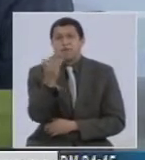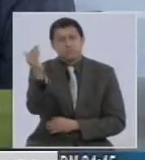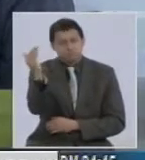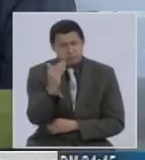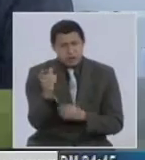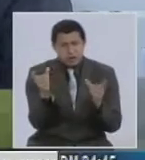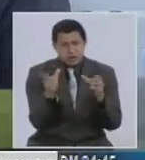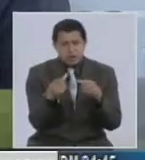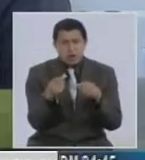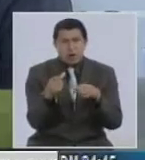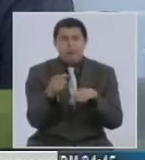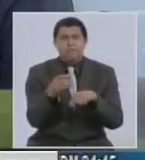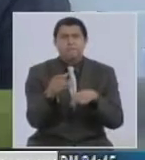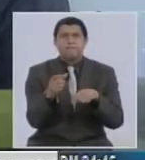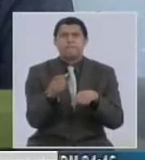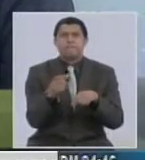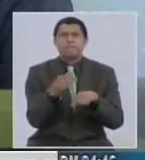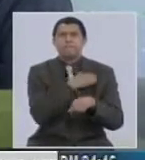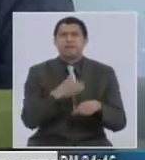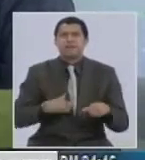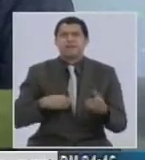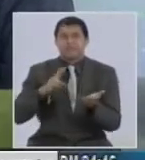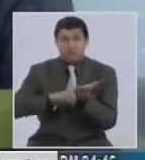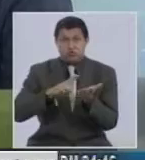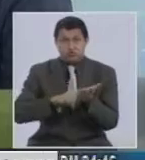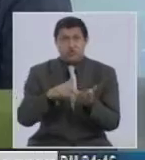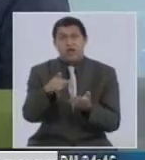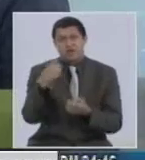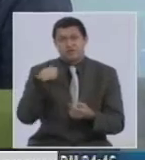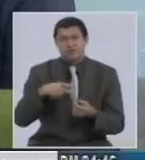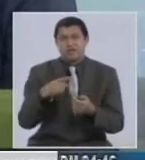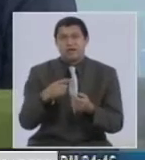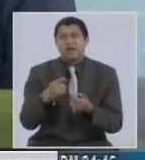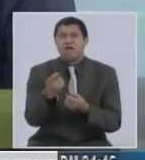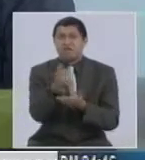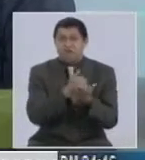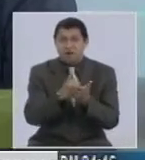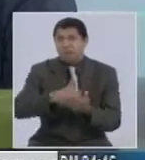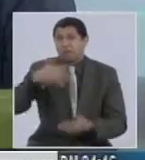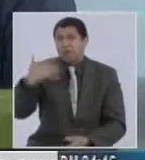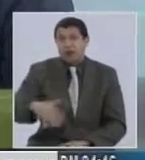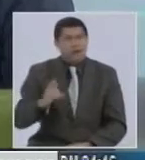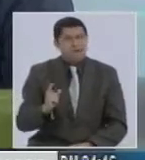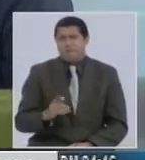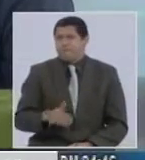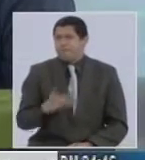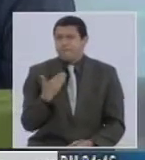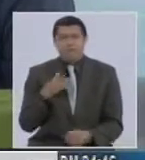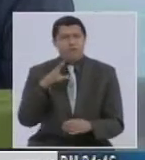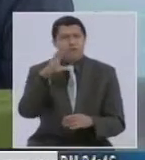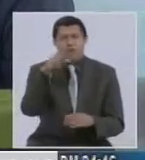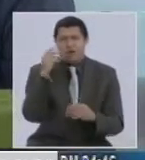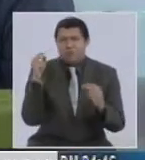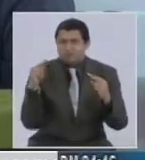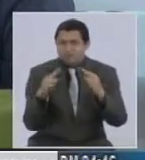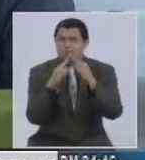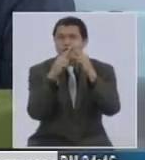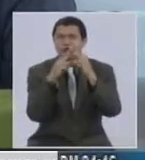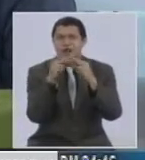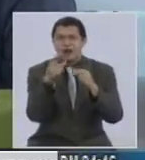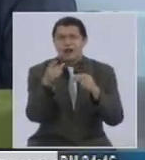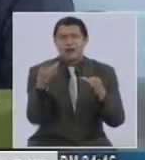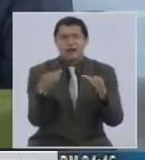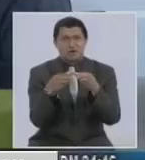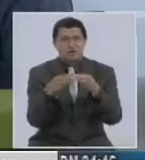al presidente del Seguro Social, como ellos son los que manejan la farmacia de alto costo. No hemos logrado acceder todavía a esta